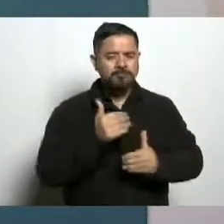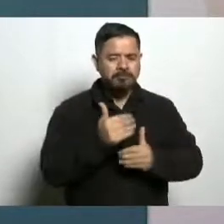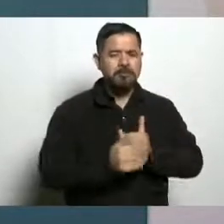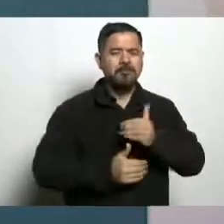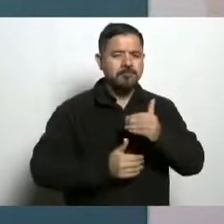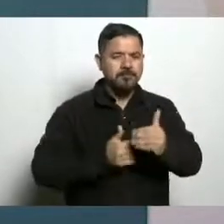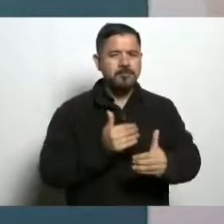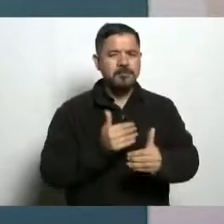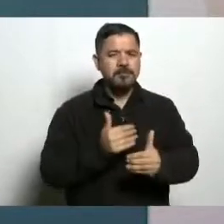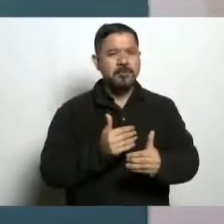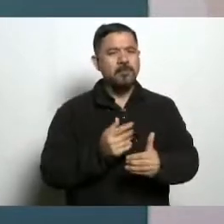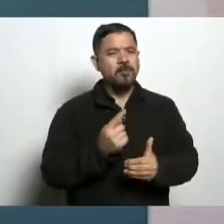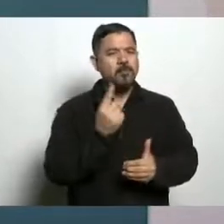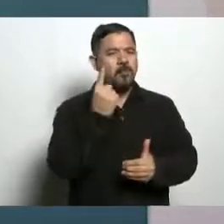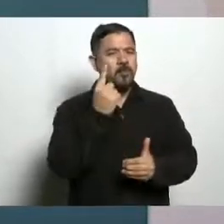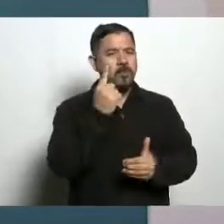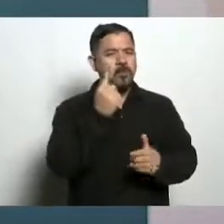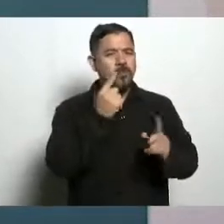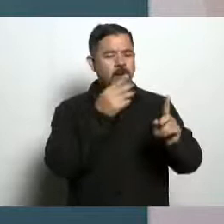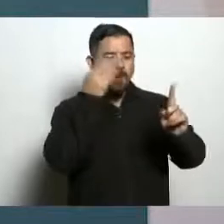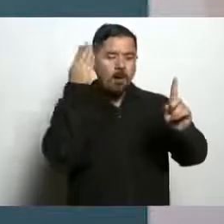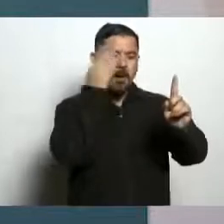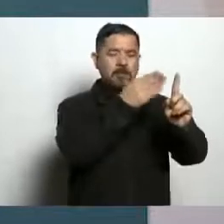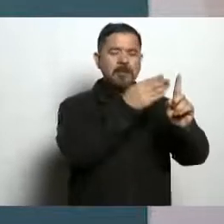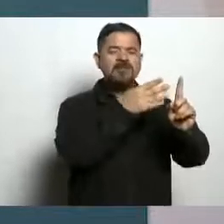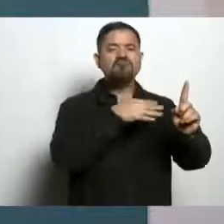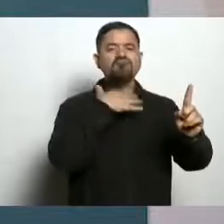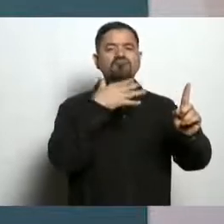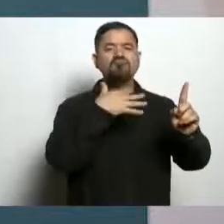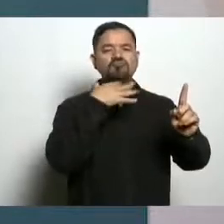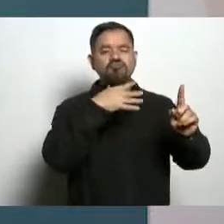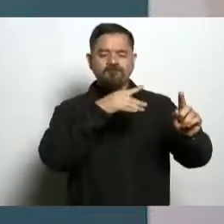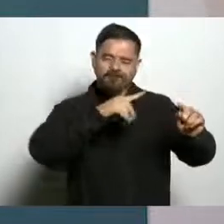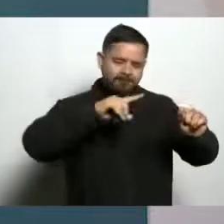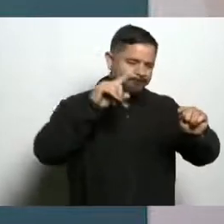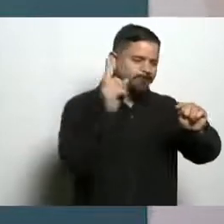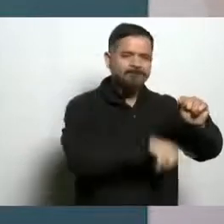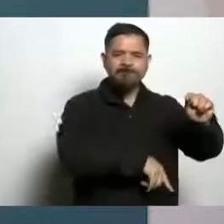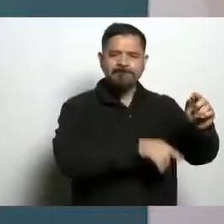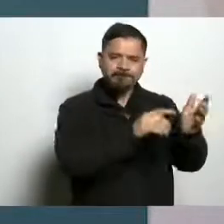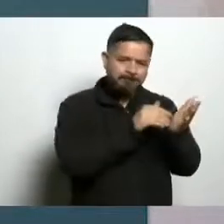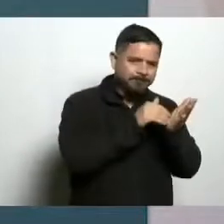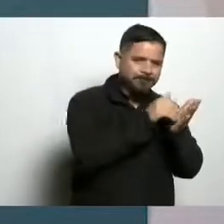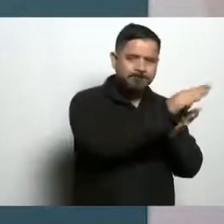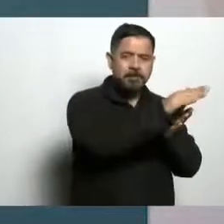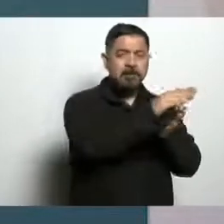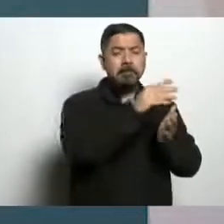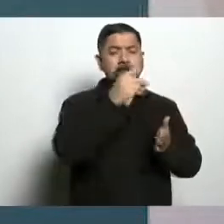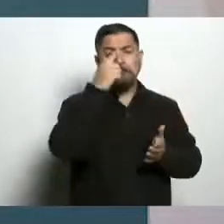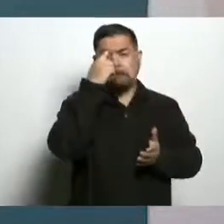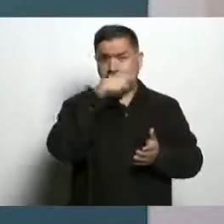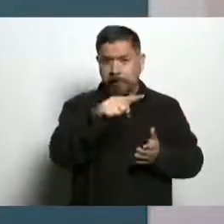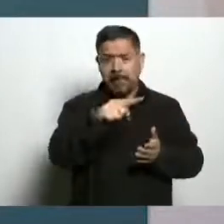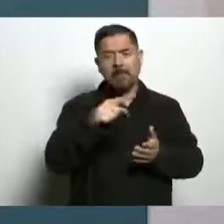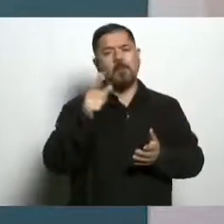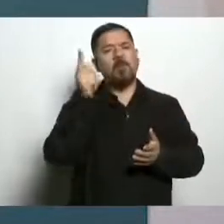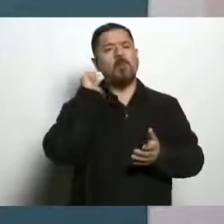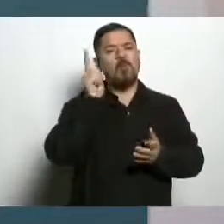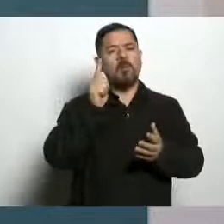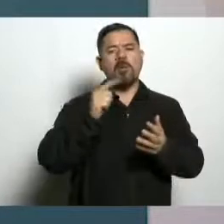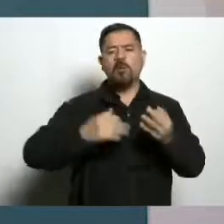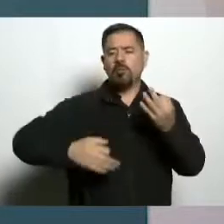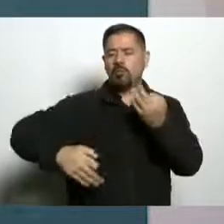aplicando esa fórmula de combatir la corrupción para que podamos al mismo tiempo